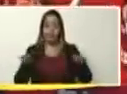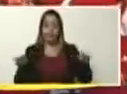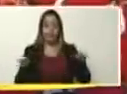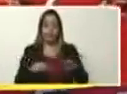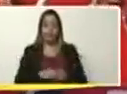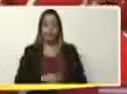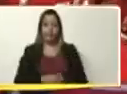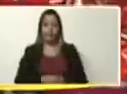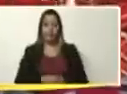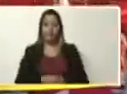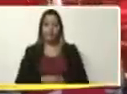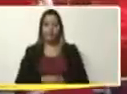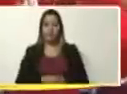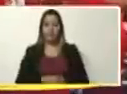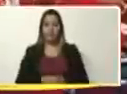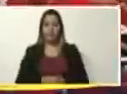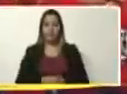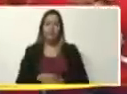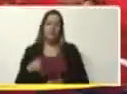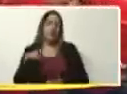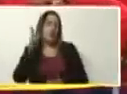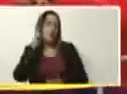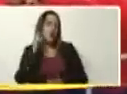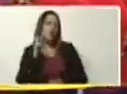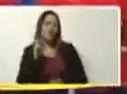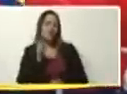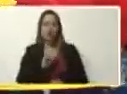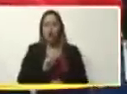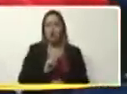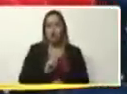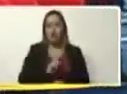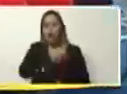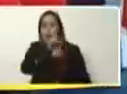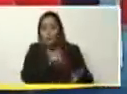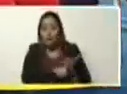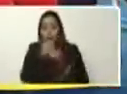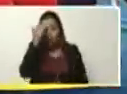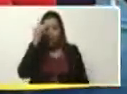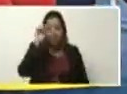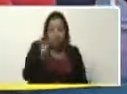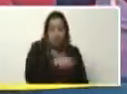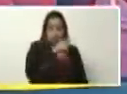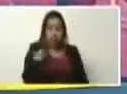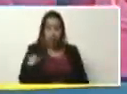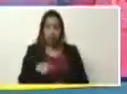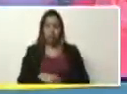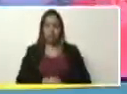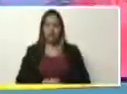No, no, de lo que se ha oído no me venga con cuentos. ¿Estás informado o no estás informado?